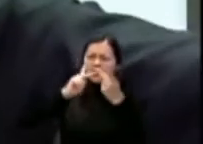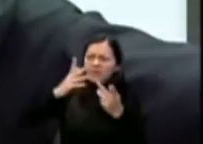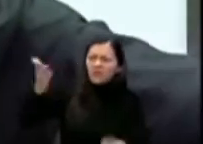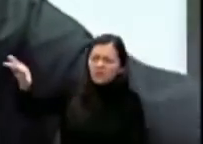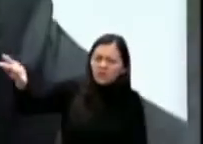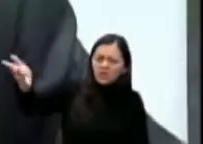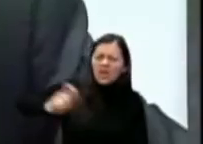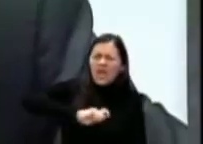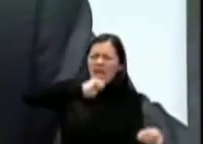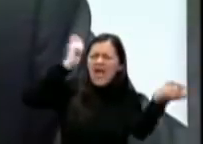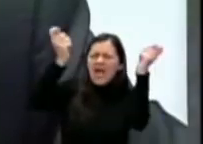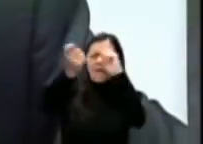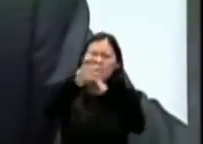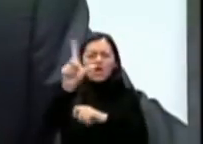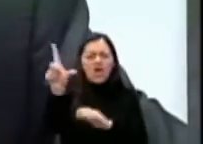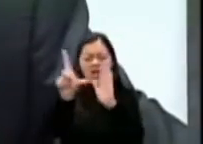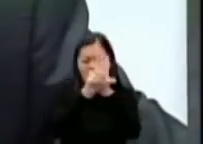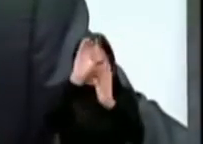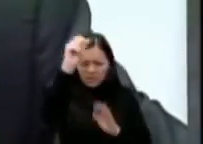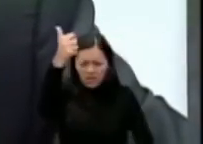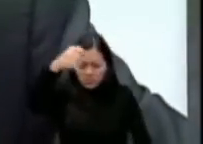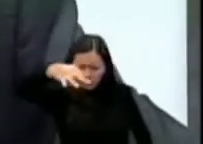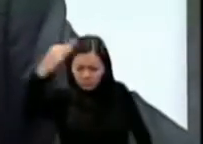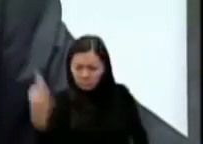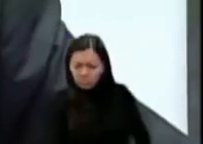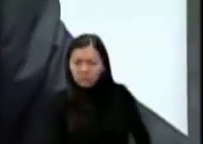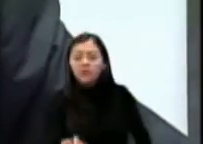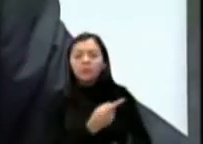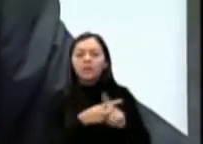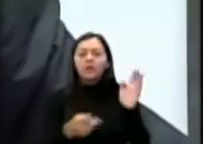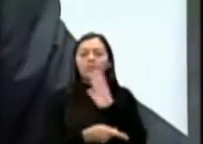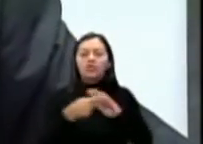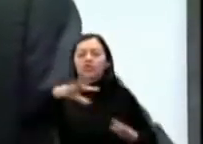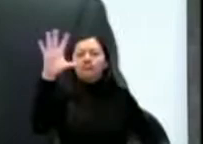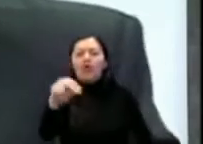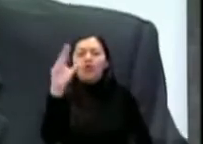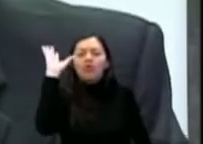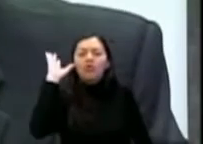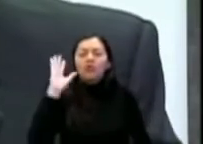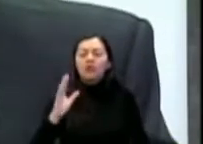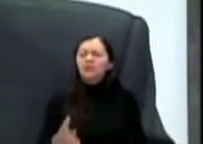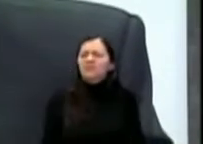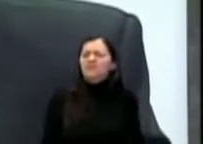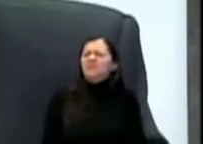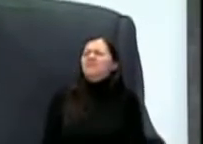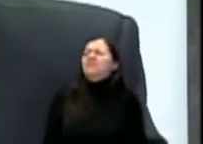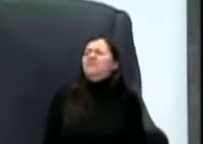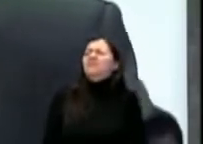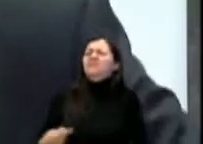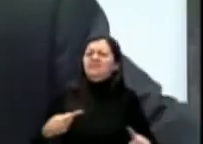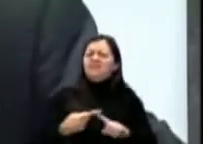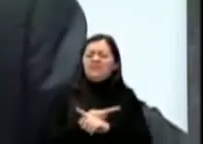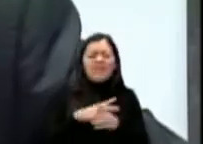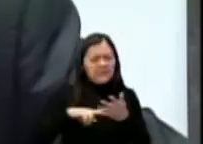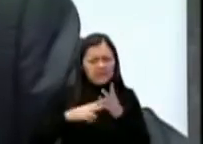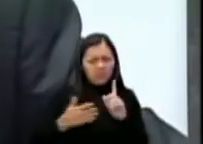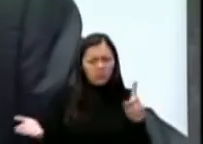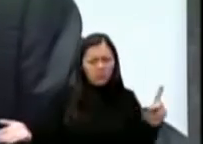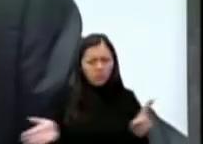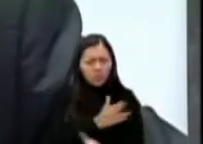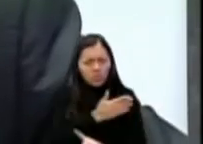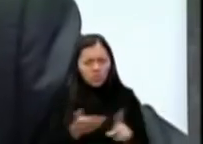cambien la ley 010 pero no al petróleo entonces estábamos patricio se están burlando en nuestro pueblo